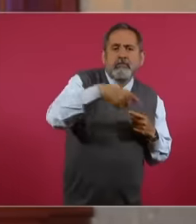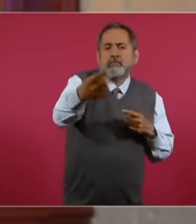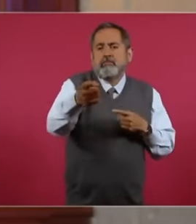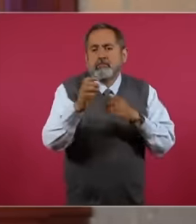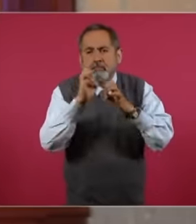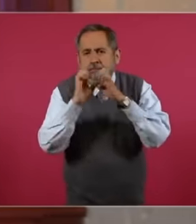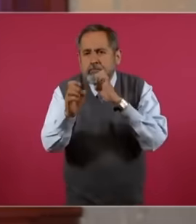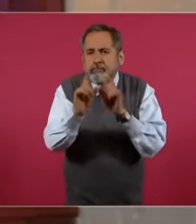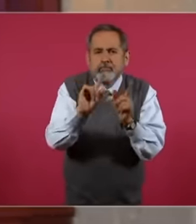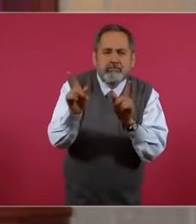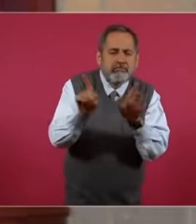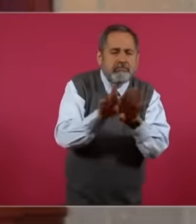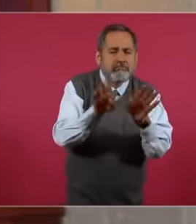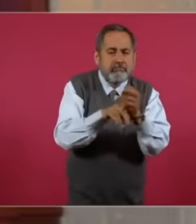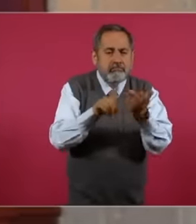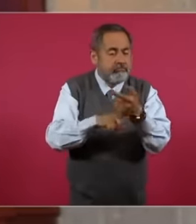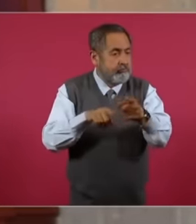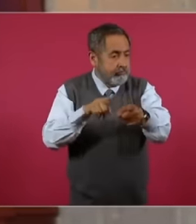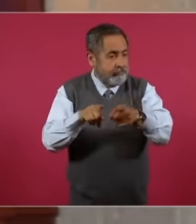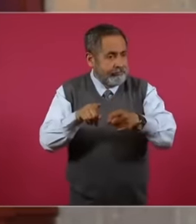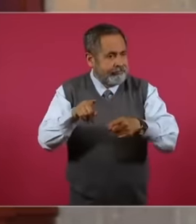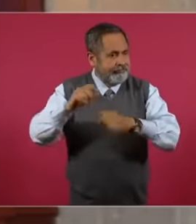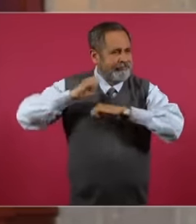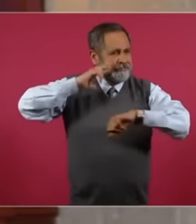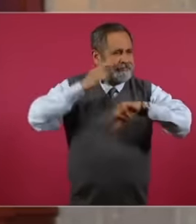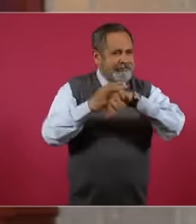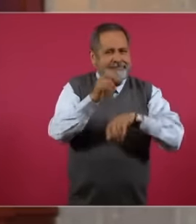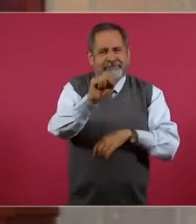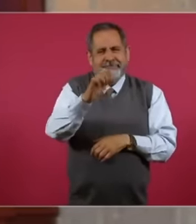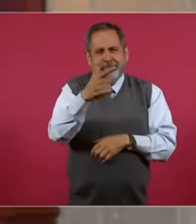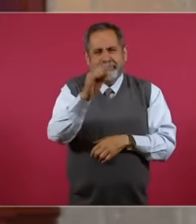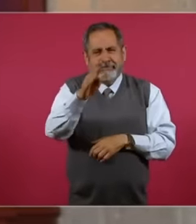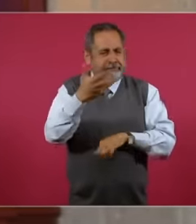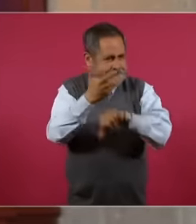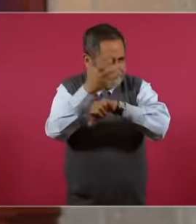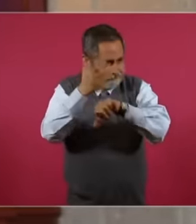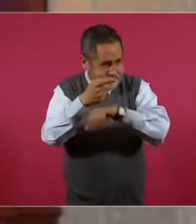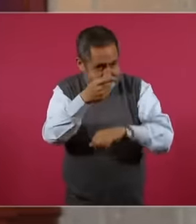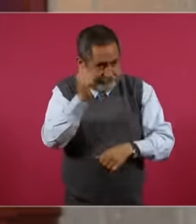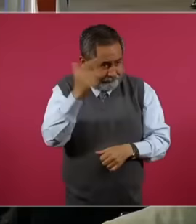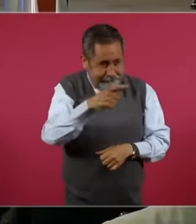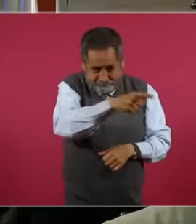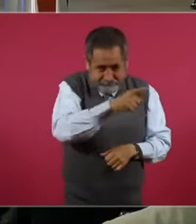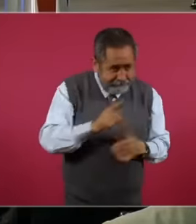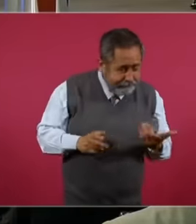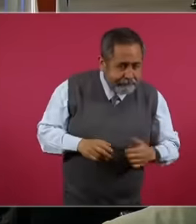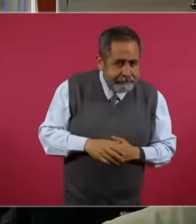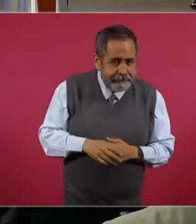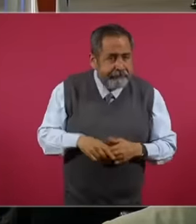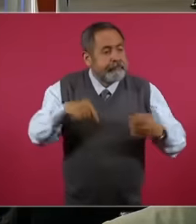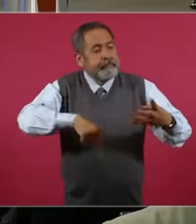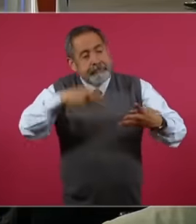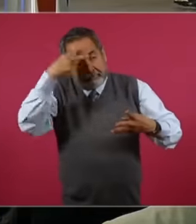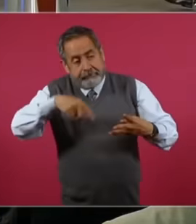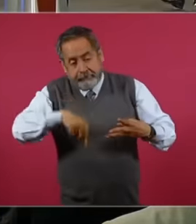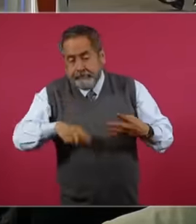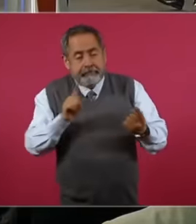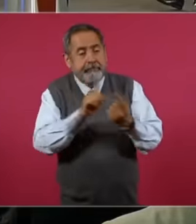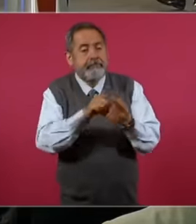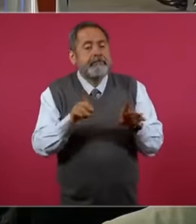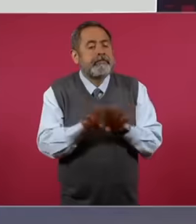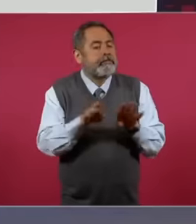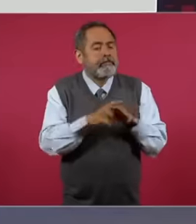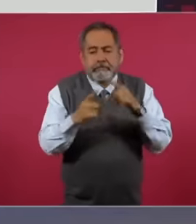con funcionarios del Departamento de Justicia de Estados Unidos o del Departamento de Estado? ¿Y aquí en México, a